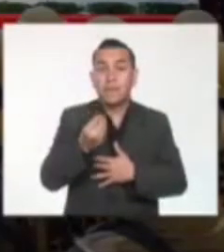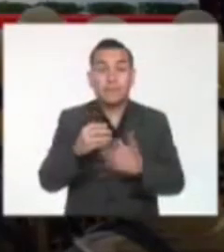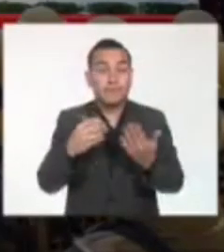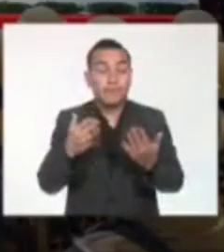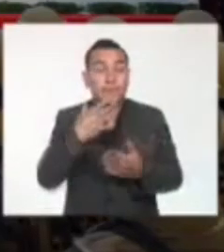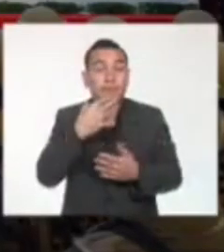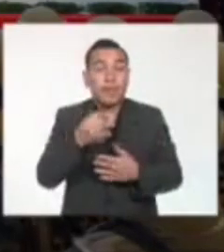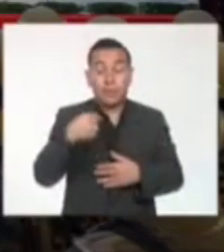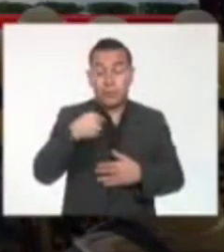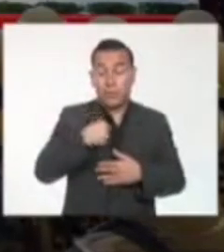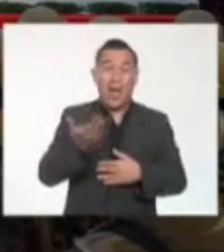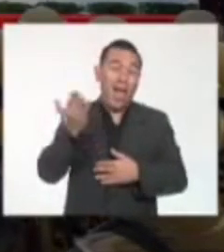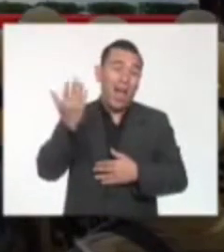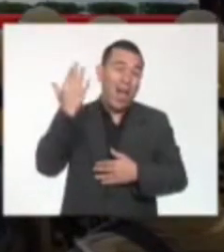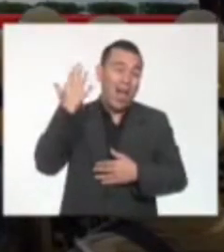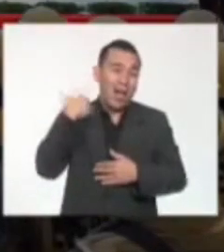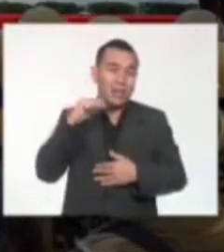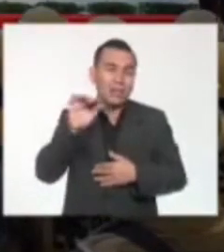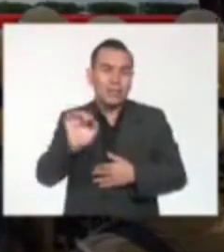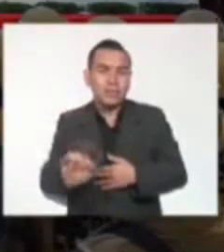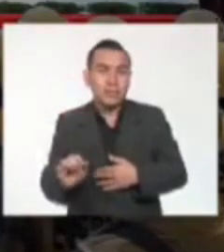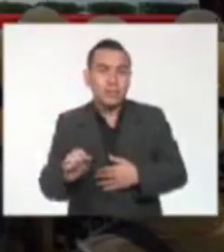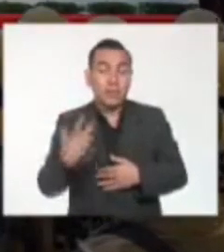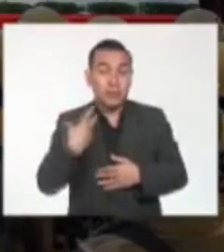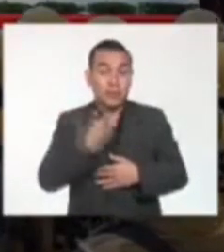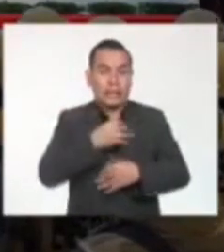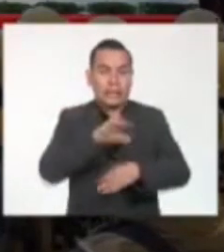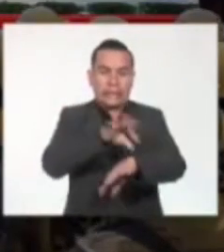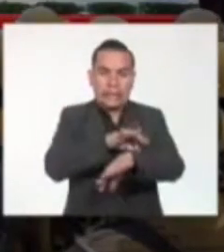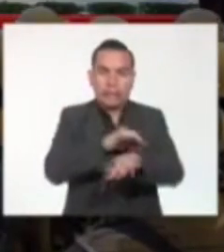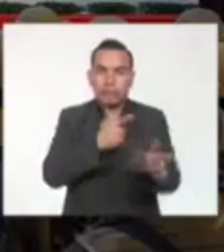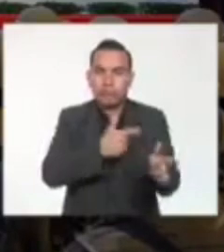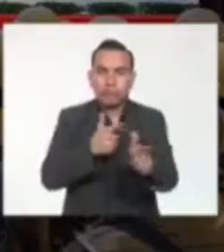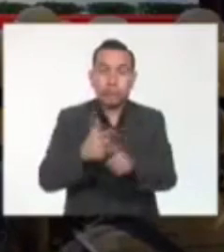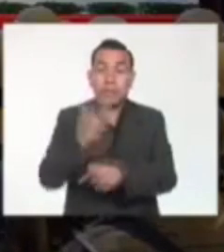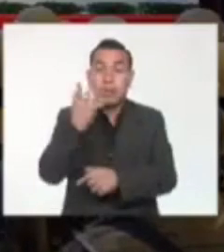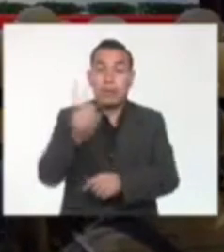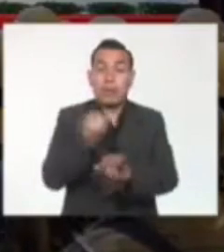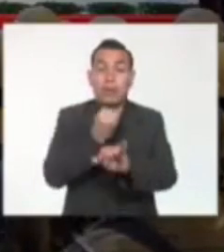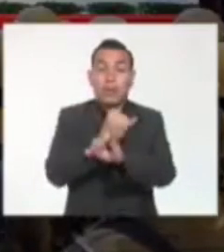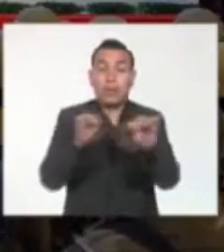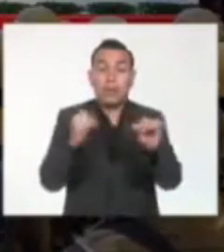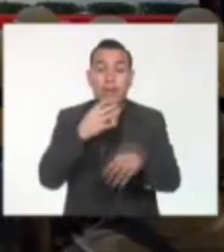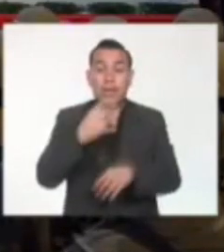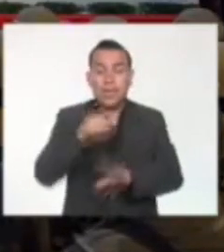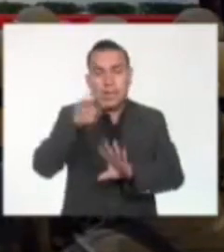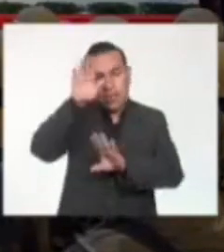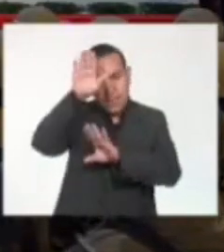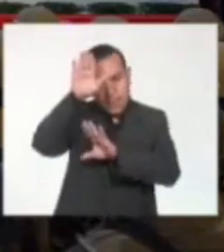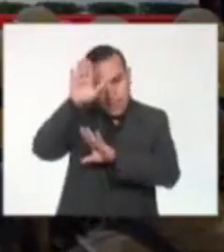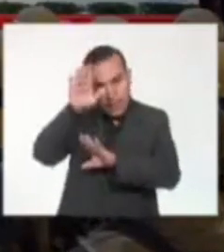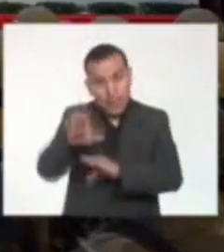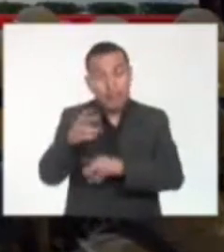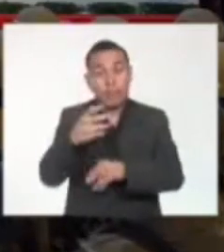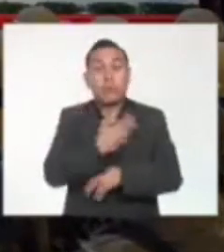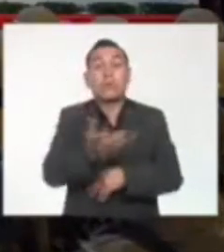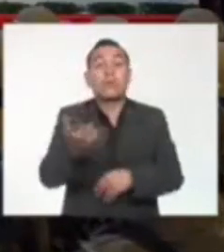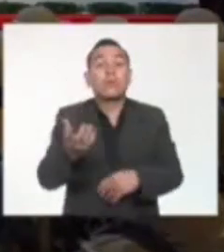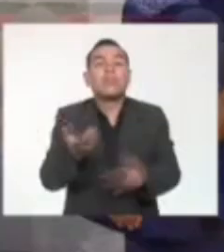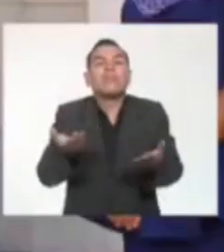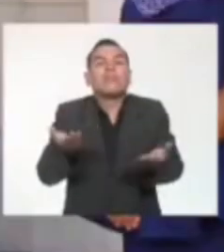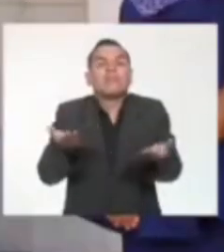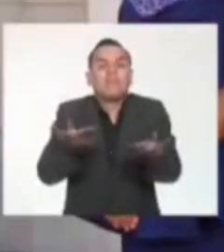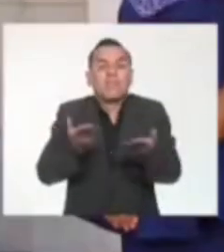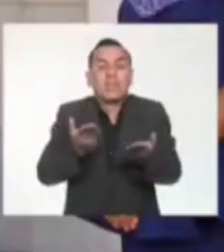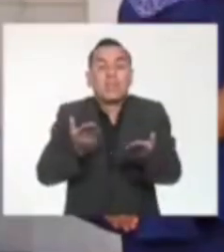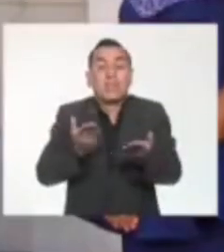necesario. Además, aseguró que en 30 días presentarán una reforma al sistema de pensiones. Anunció la construcción de un hospital en la zona norte